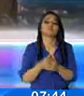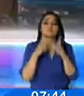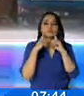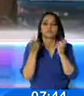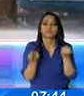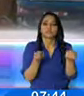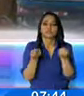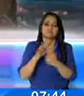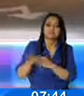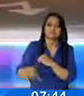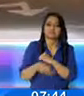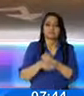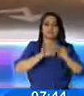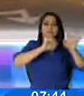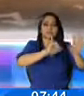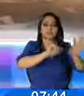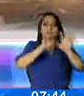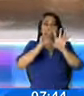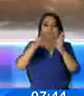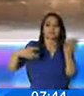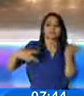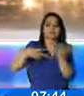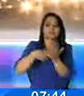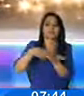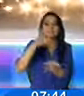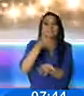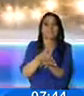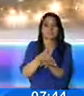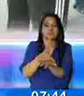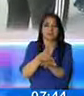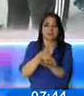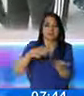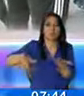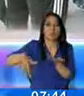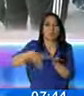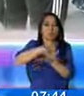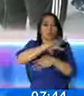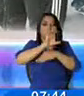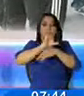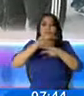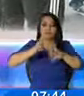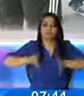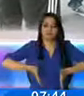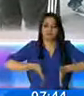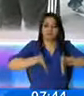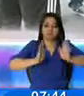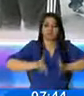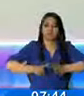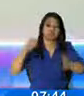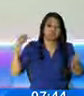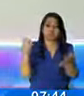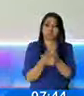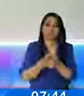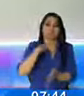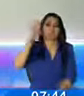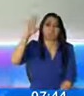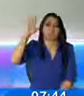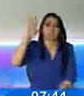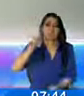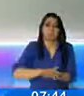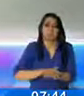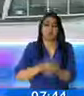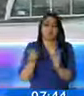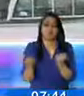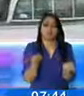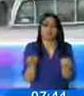reforzarán en los 62 terminales terrestres a Escala Nacional y carreteras para disminuir los siniestros viales agentes